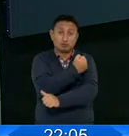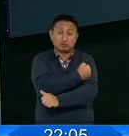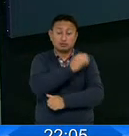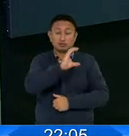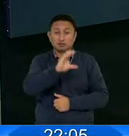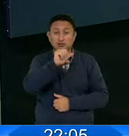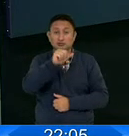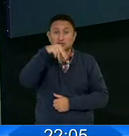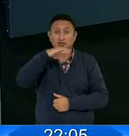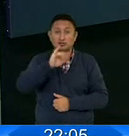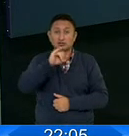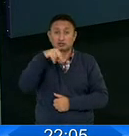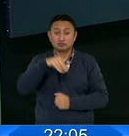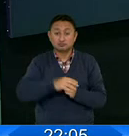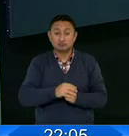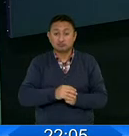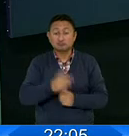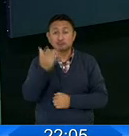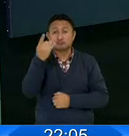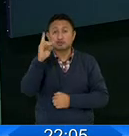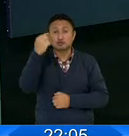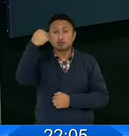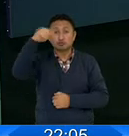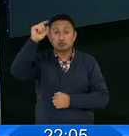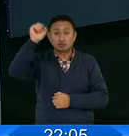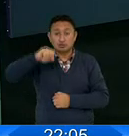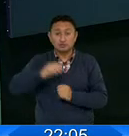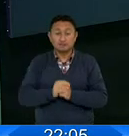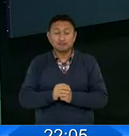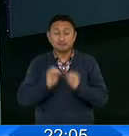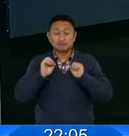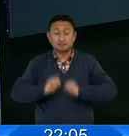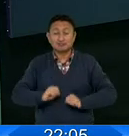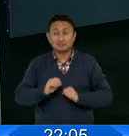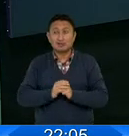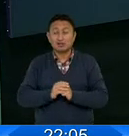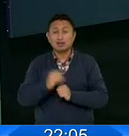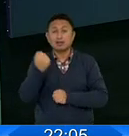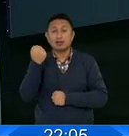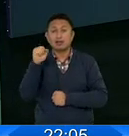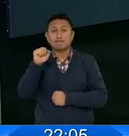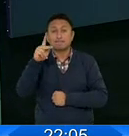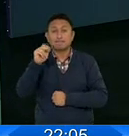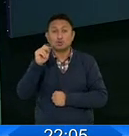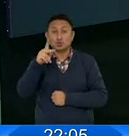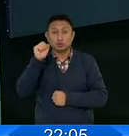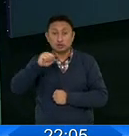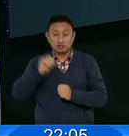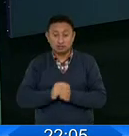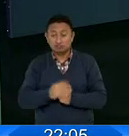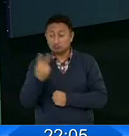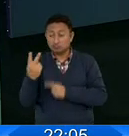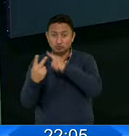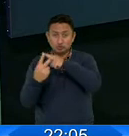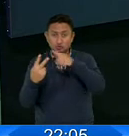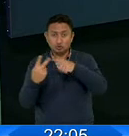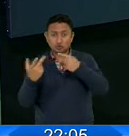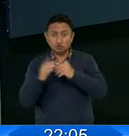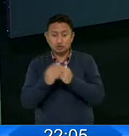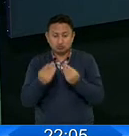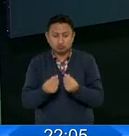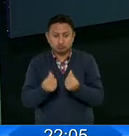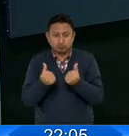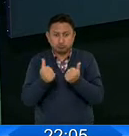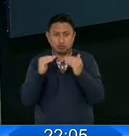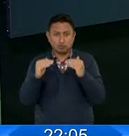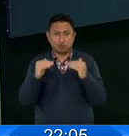CanSino y está negociando 18 millones de dosis de Sputnik V. Expertos señalan que los dos fármacos tienen una alta eficacia